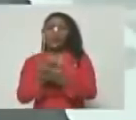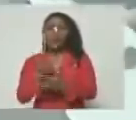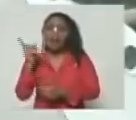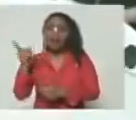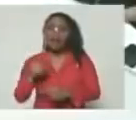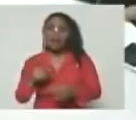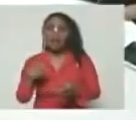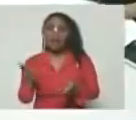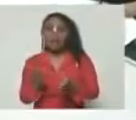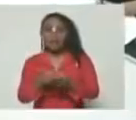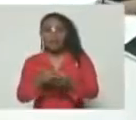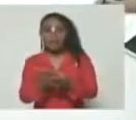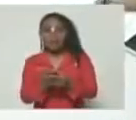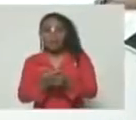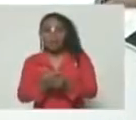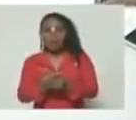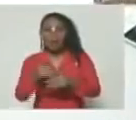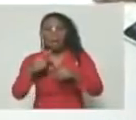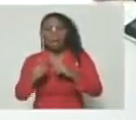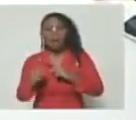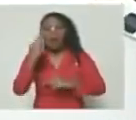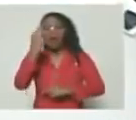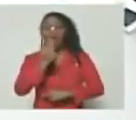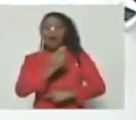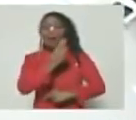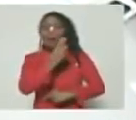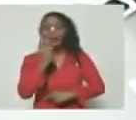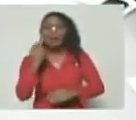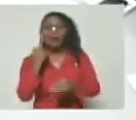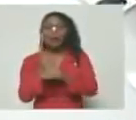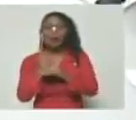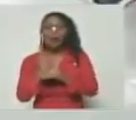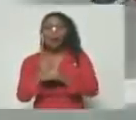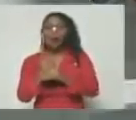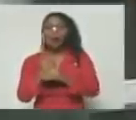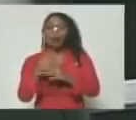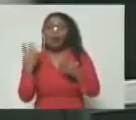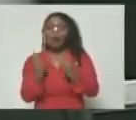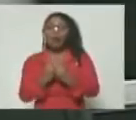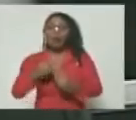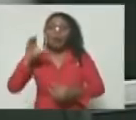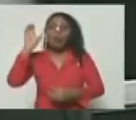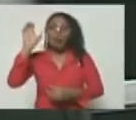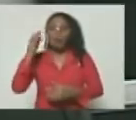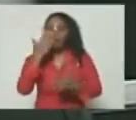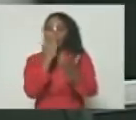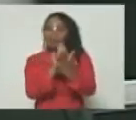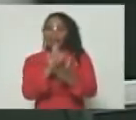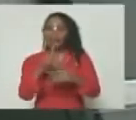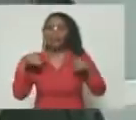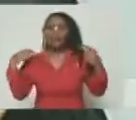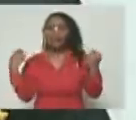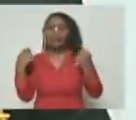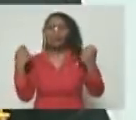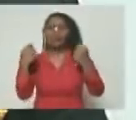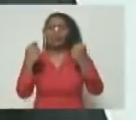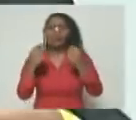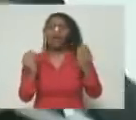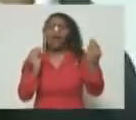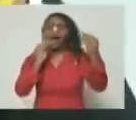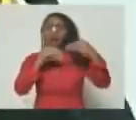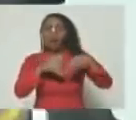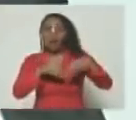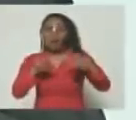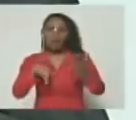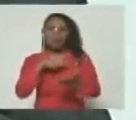tarjetas, pero vamos a hacer el compromiso con el país, todos, que vamos a estar promocionando un acuerdo nacional. Aquí